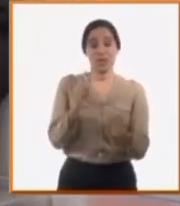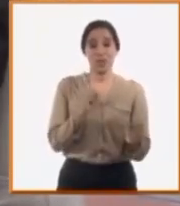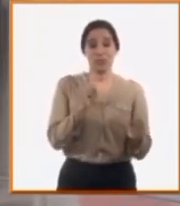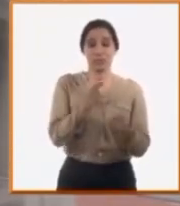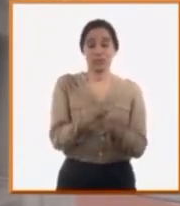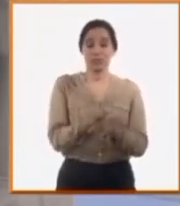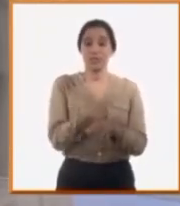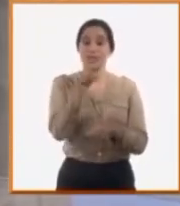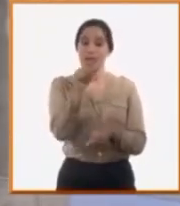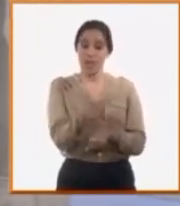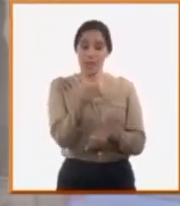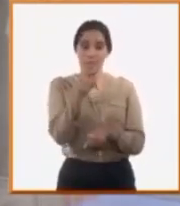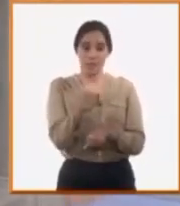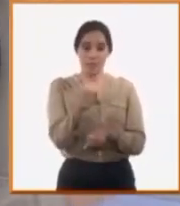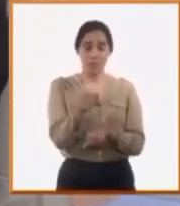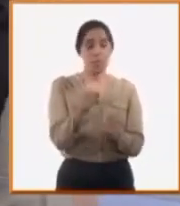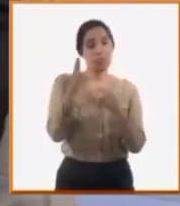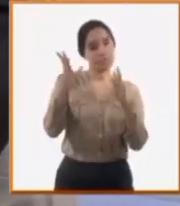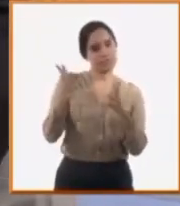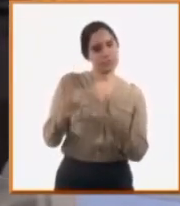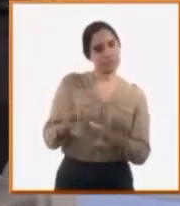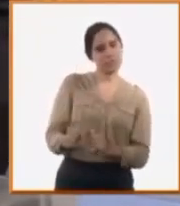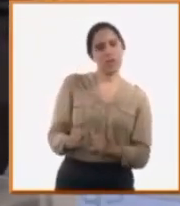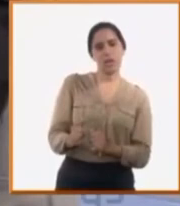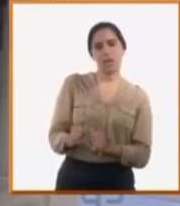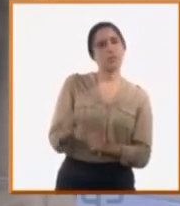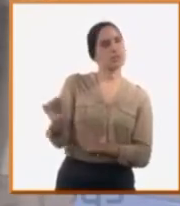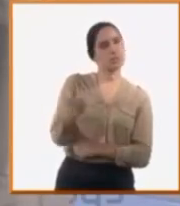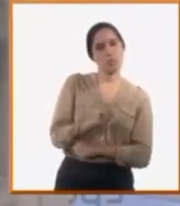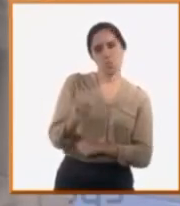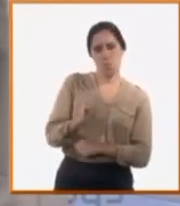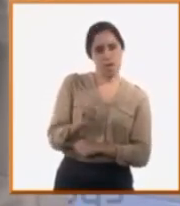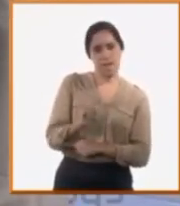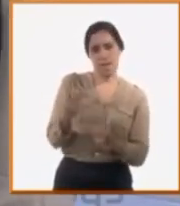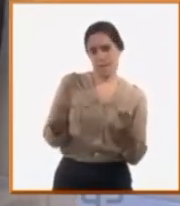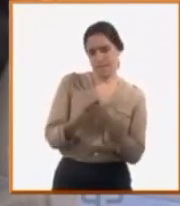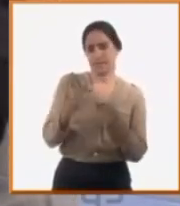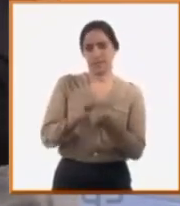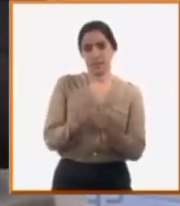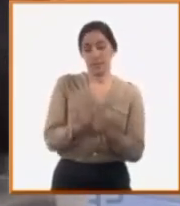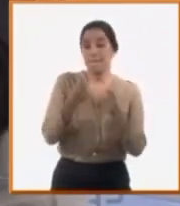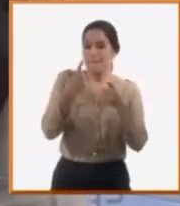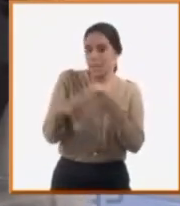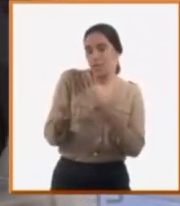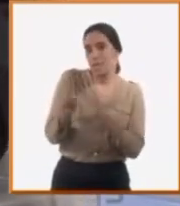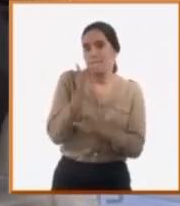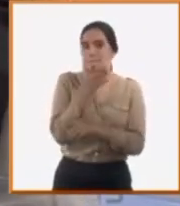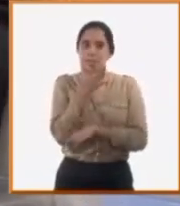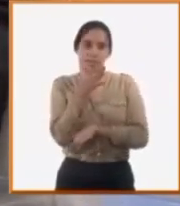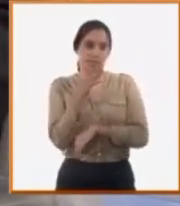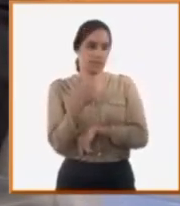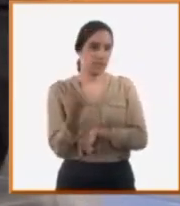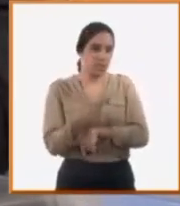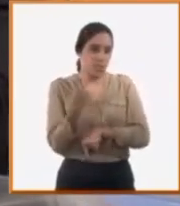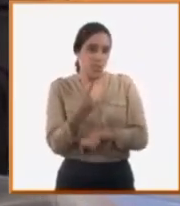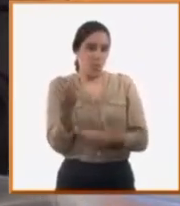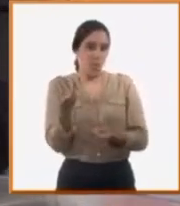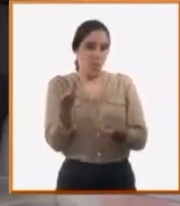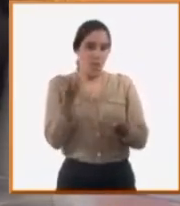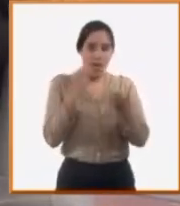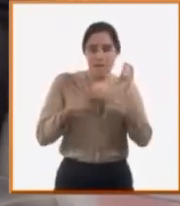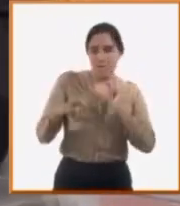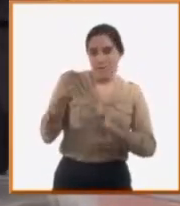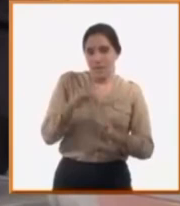no es un proceso clasificatorio como la como las competencias deportivas pero es un proceso similar que desde la base se hacen análisis presentaciones de